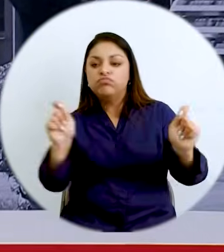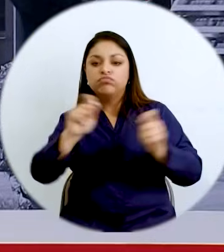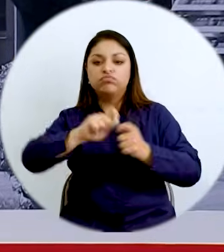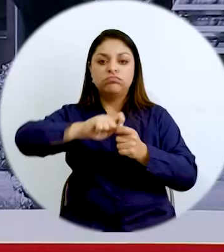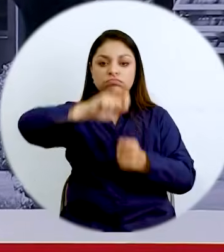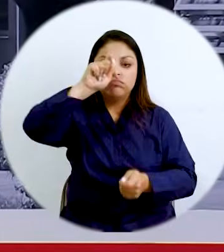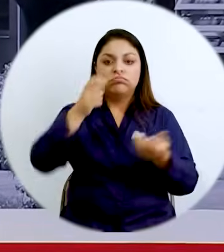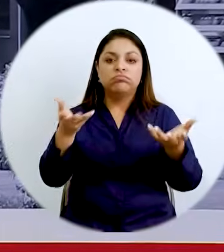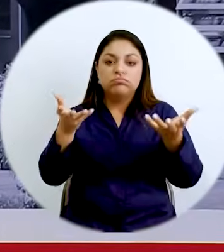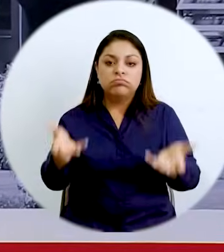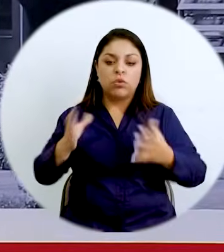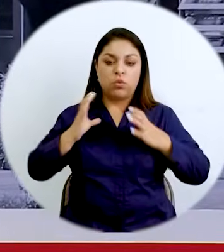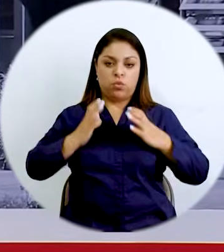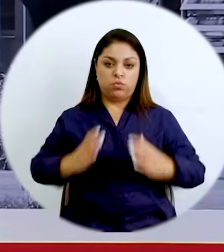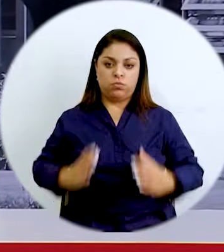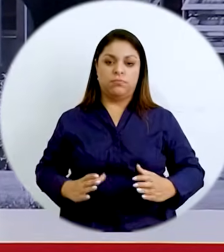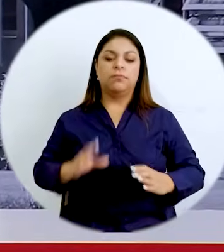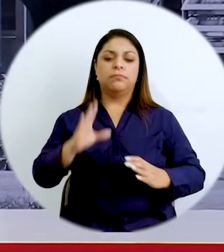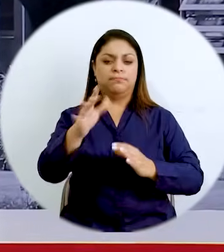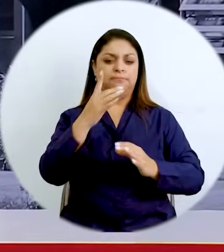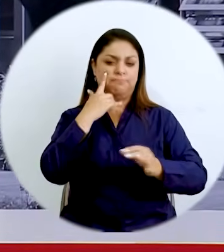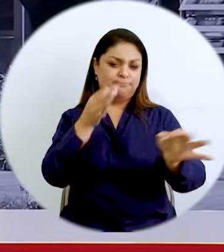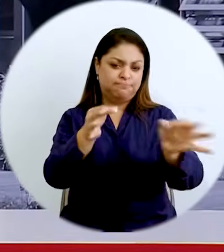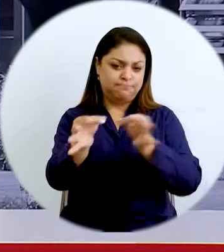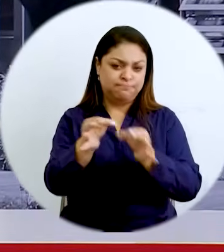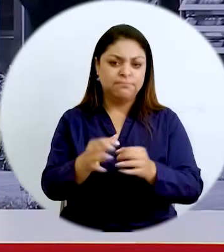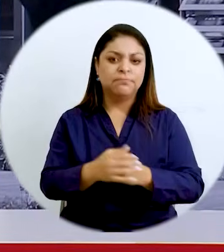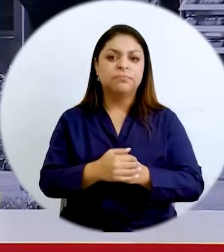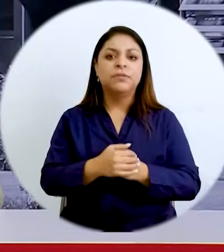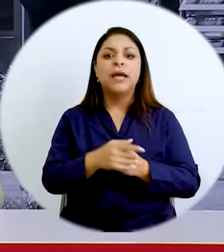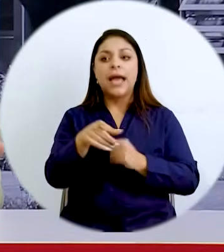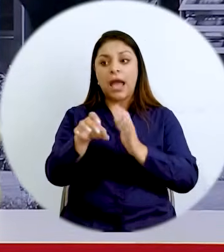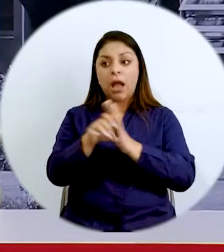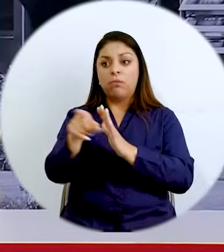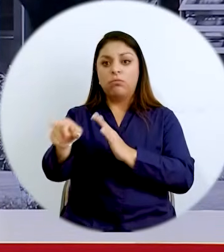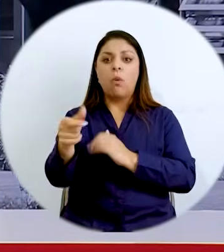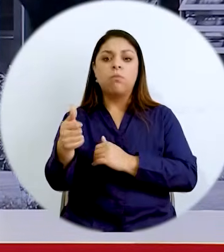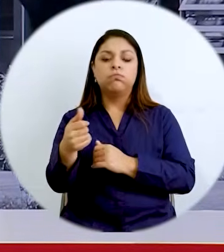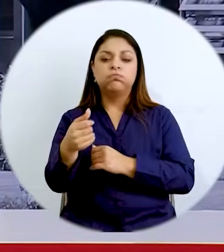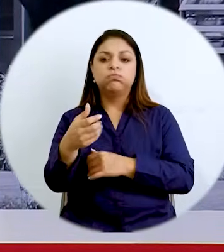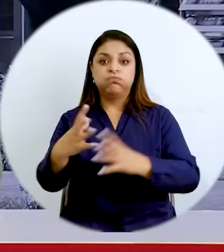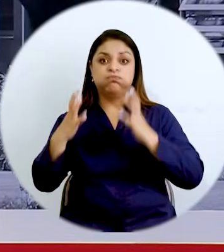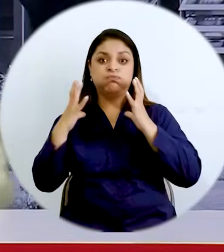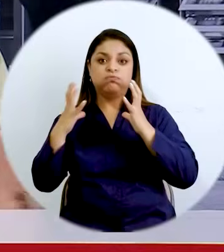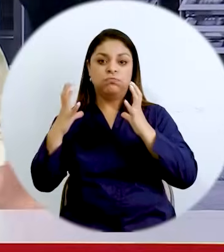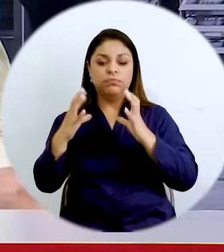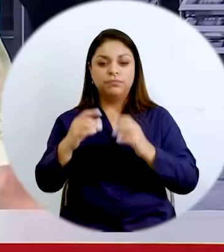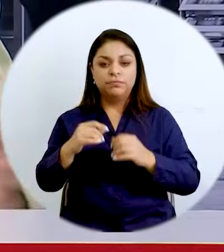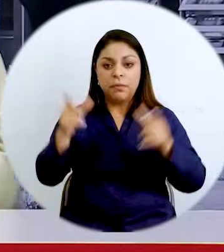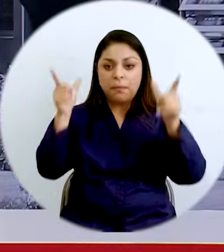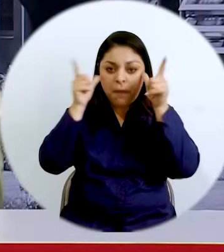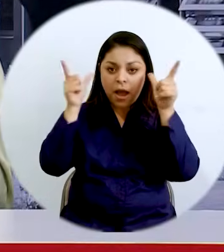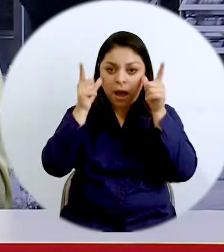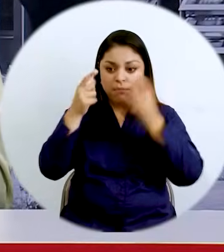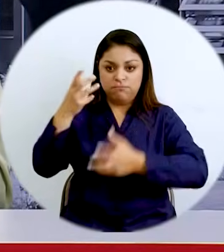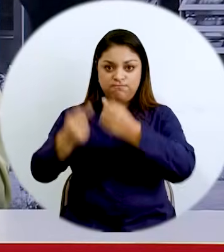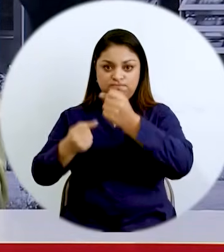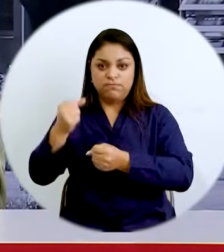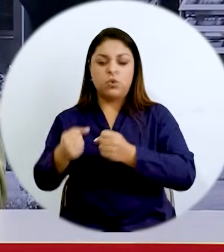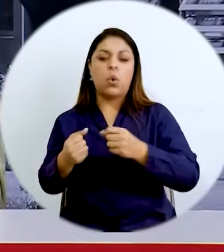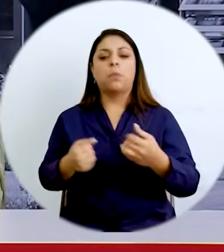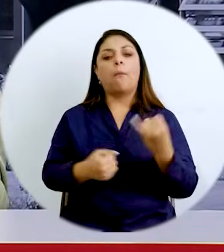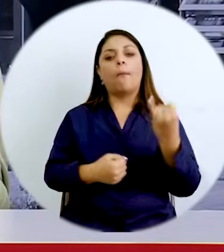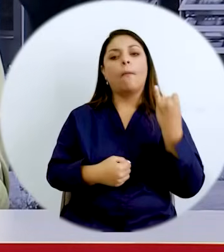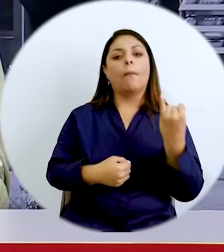condición corporal son muy importantes. Condición corporal, para explicarlo sencillo, es qué tan flaca o gorda está una vaca en su momento